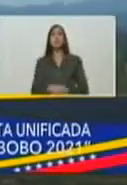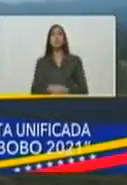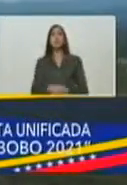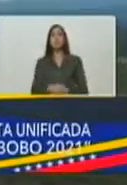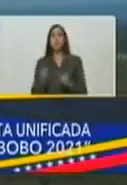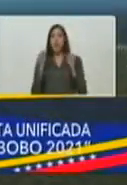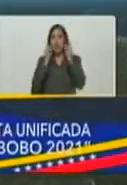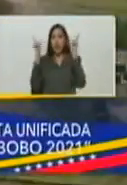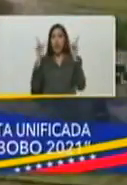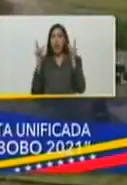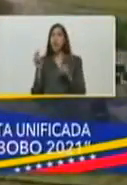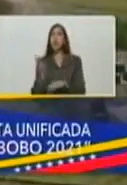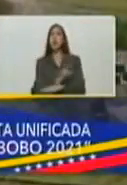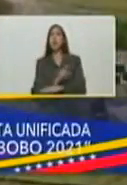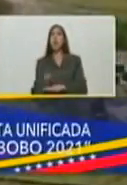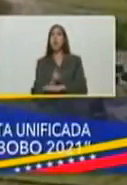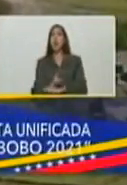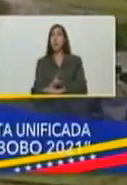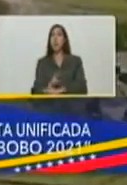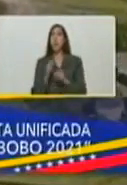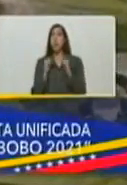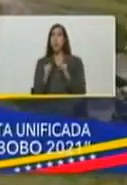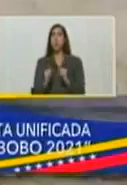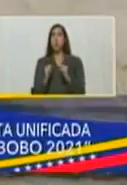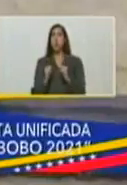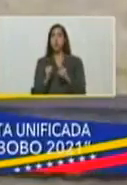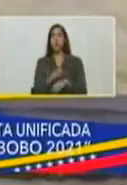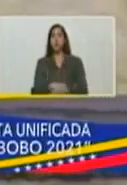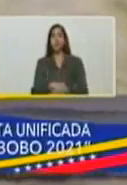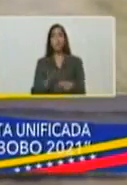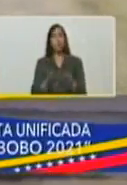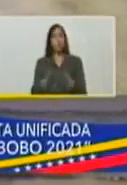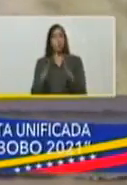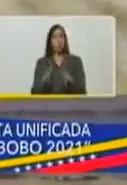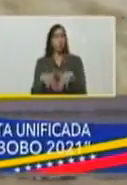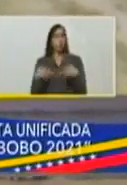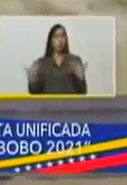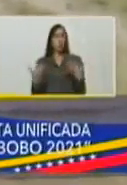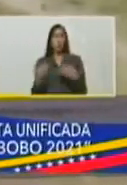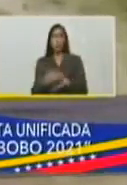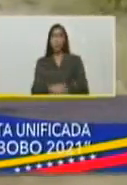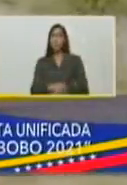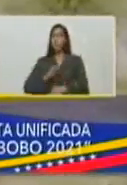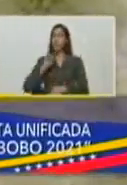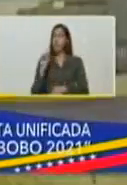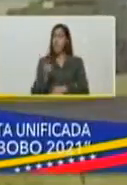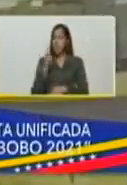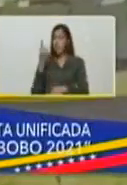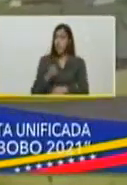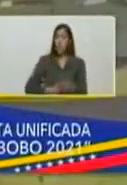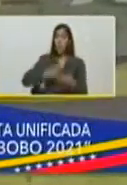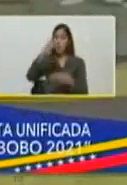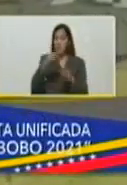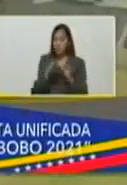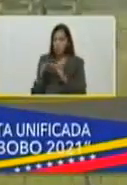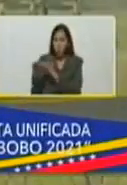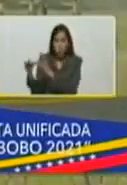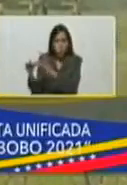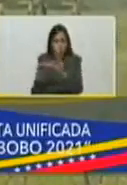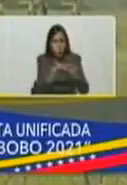sorpresa, rápida y agresiva. Los logros alcanzados en este ejercicio: primeramente, el plan de cohesión y el